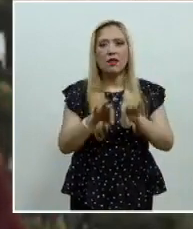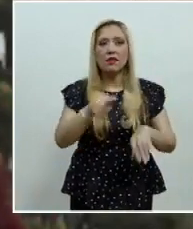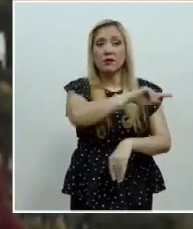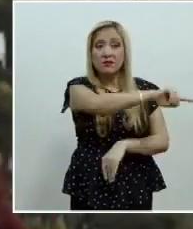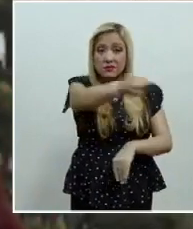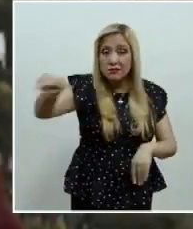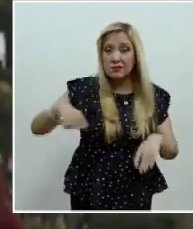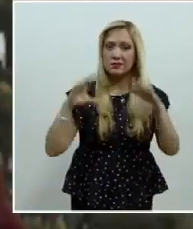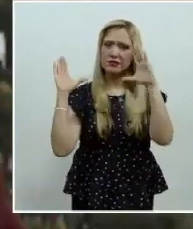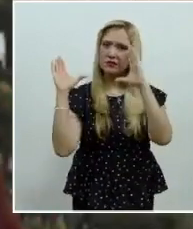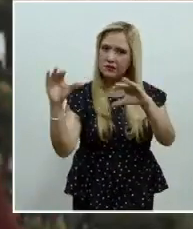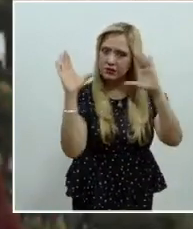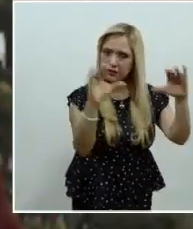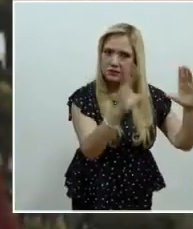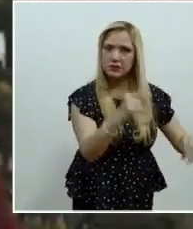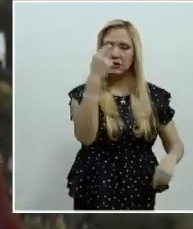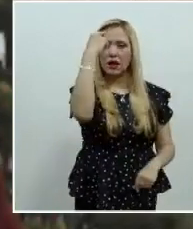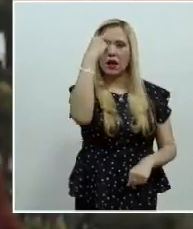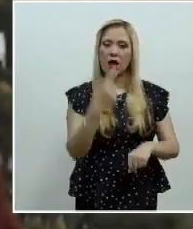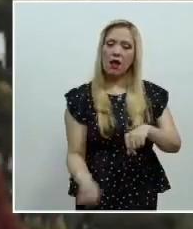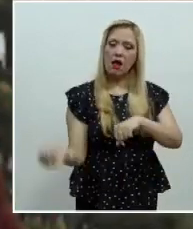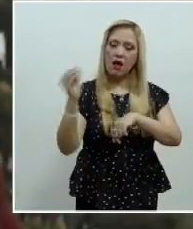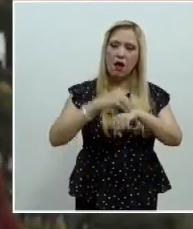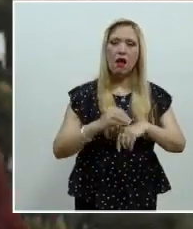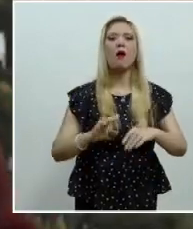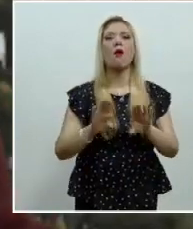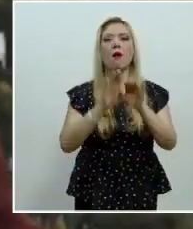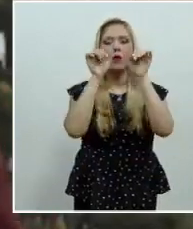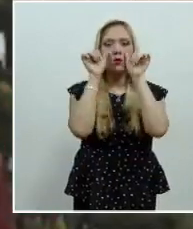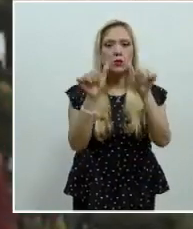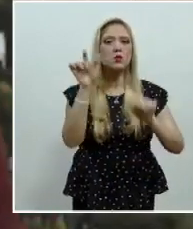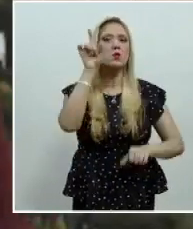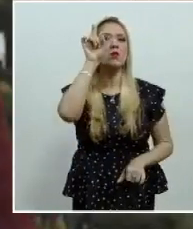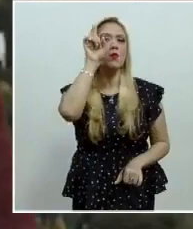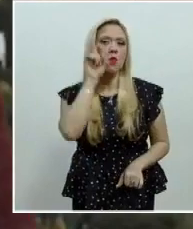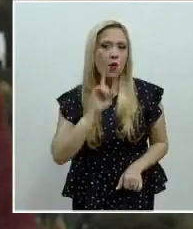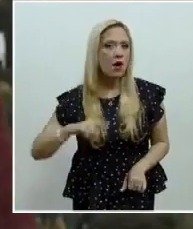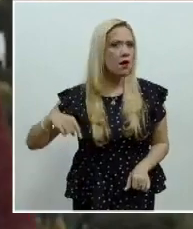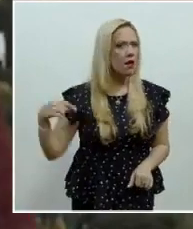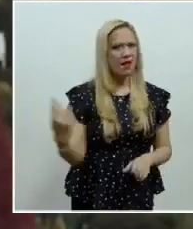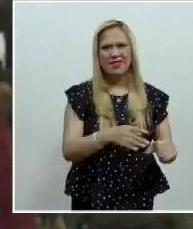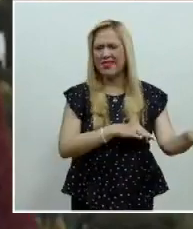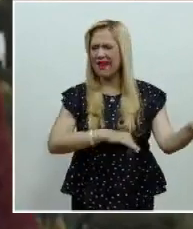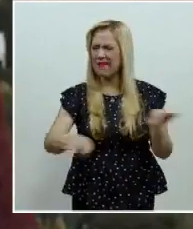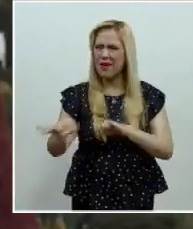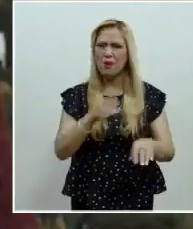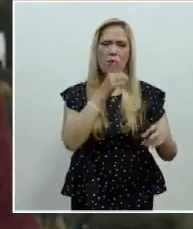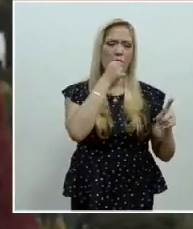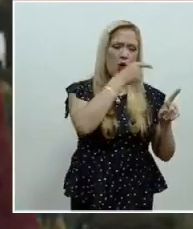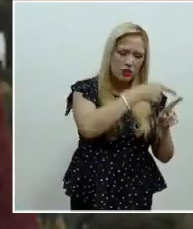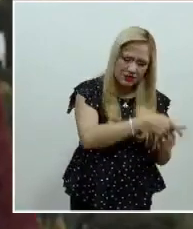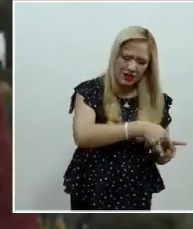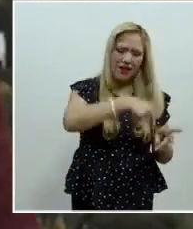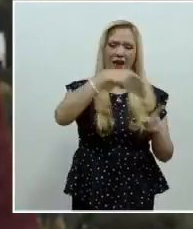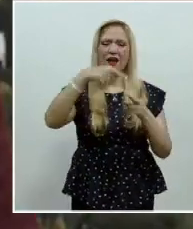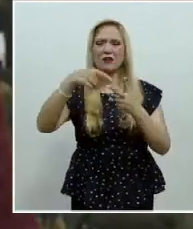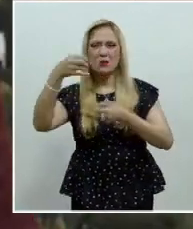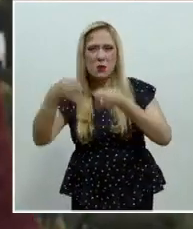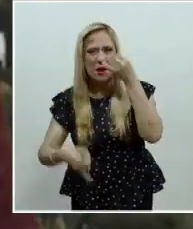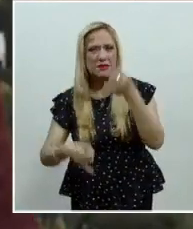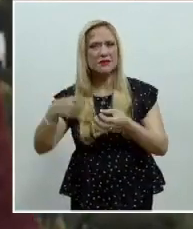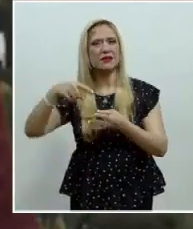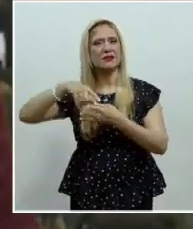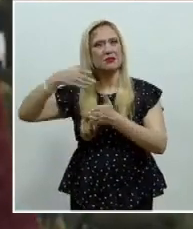incorporar la perspectiva de género como esta herramienta metodológica en todas las labores jurisdiccionales, pero como decía hace unos instantes, de